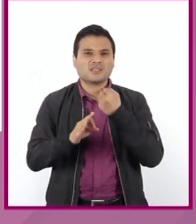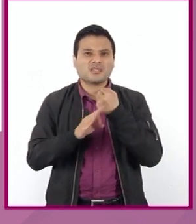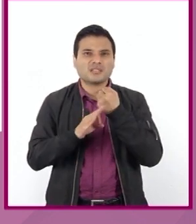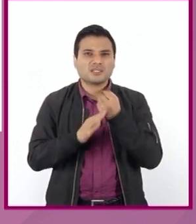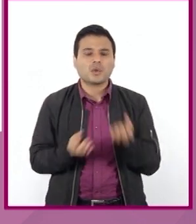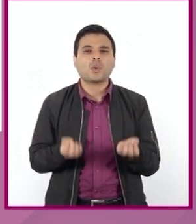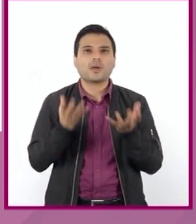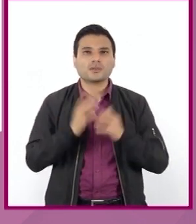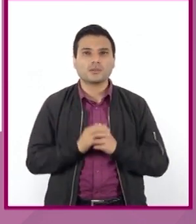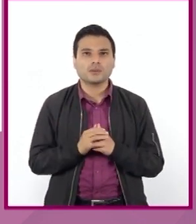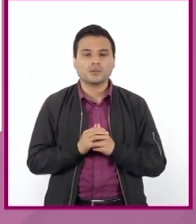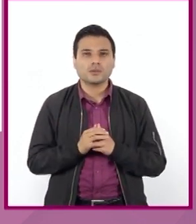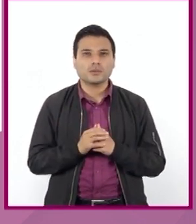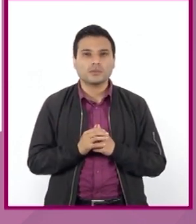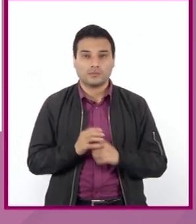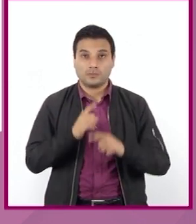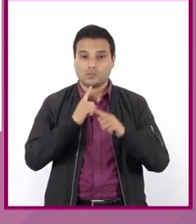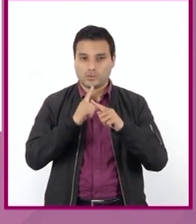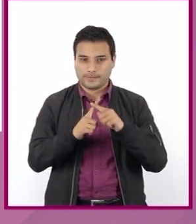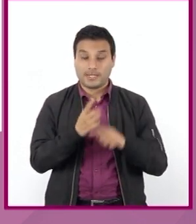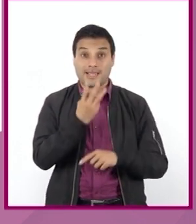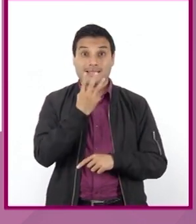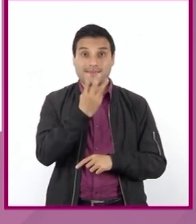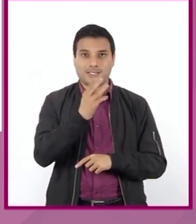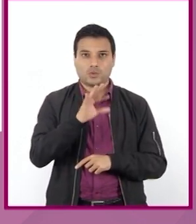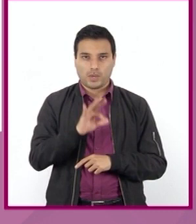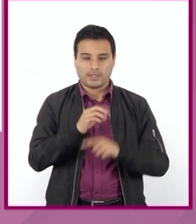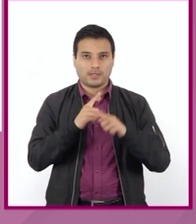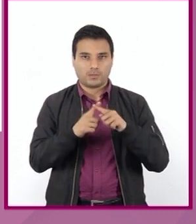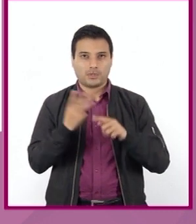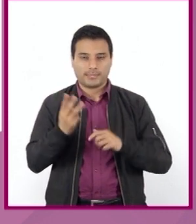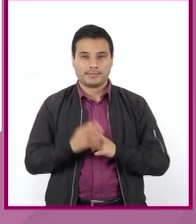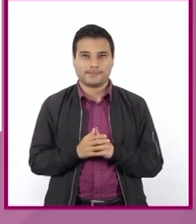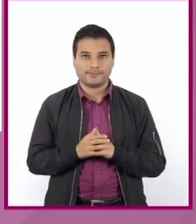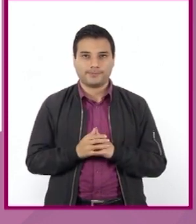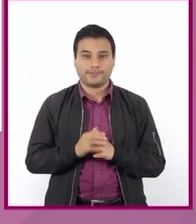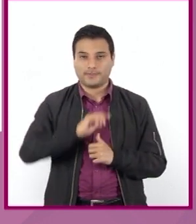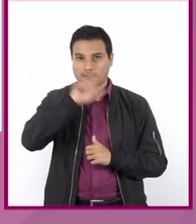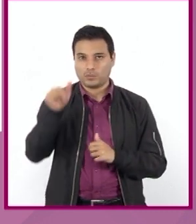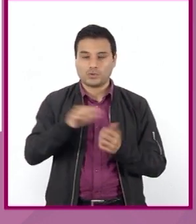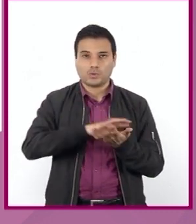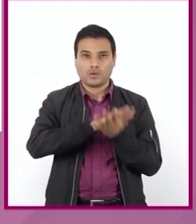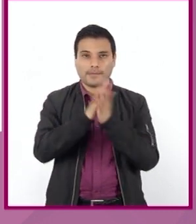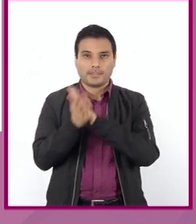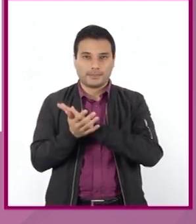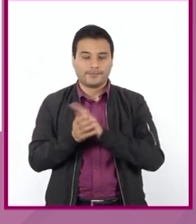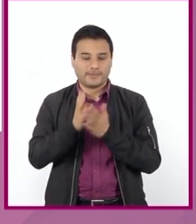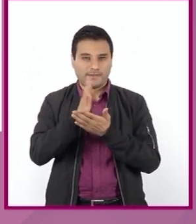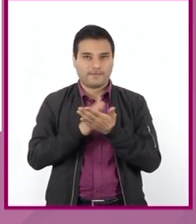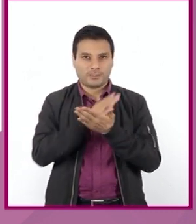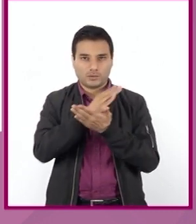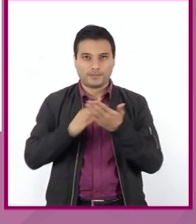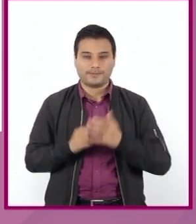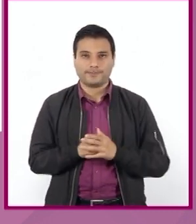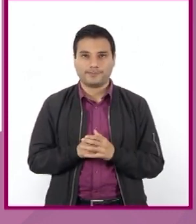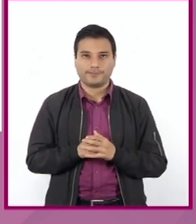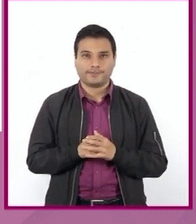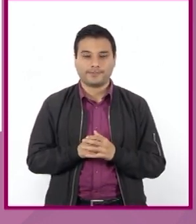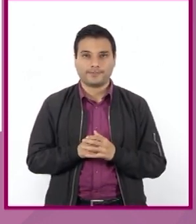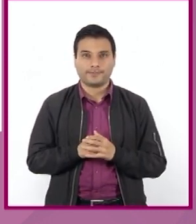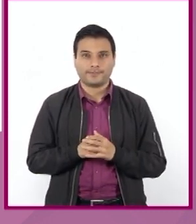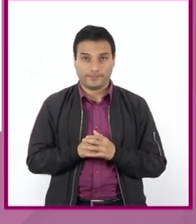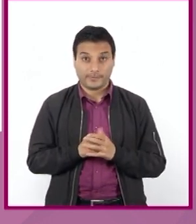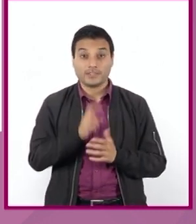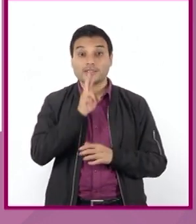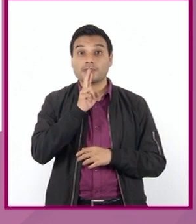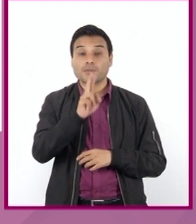porciones multiplicamos 3 cuarentaavos por 3. Convertimos nuestro entero a fracción y obtenemos